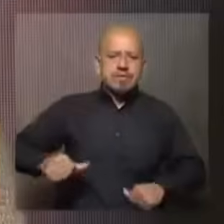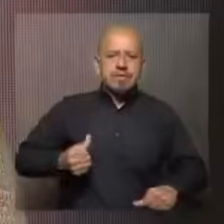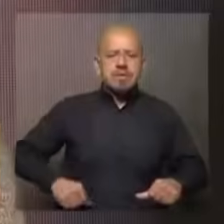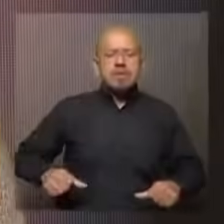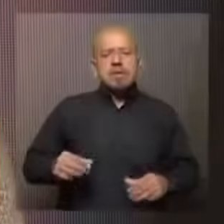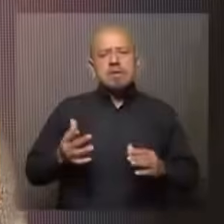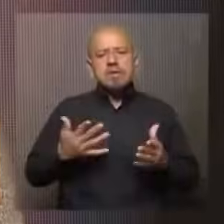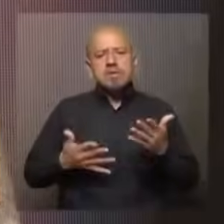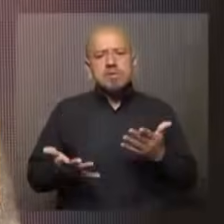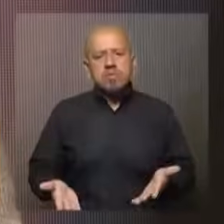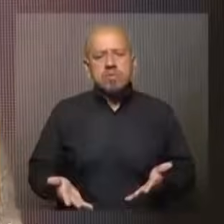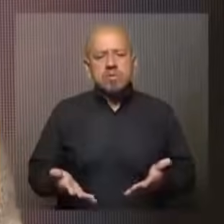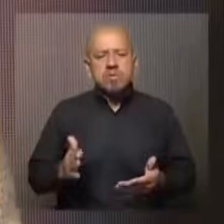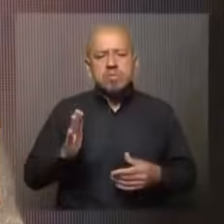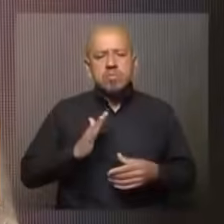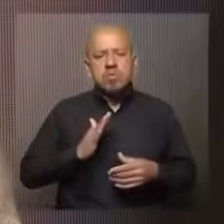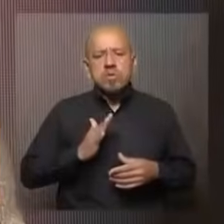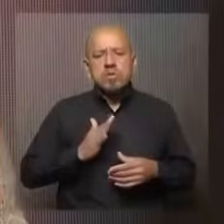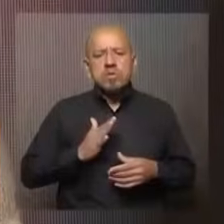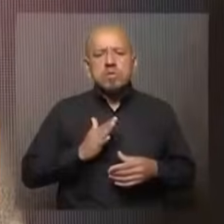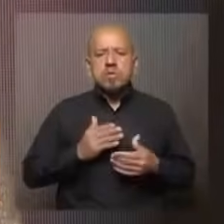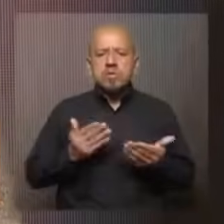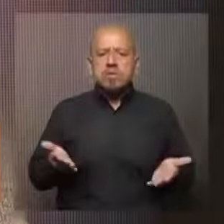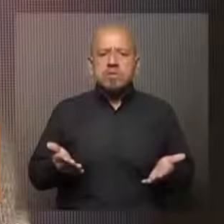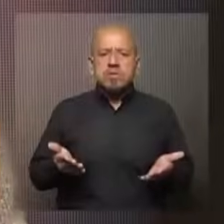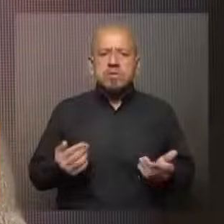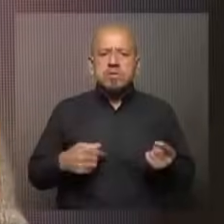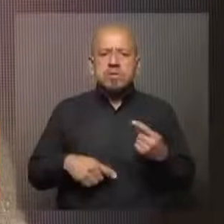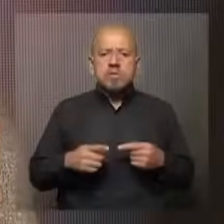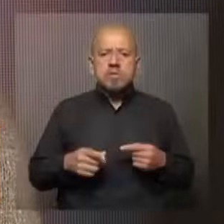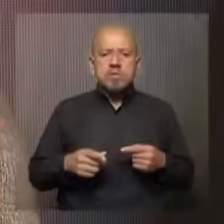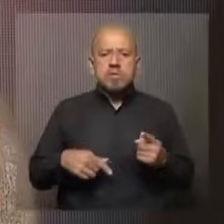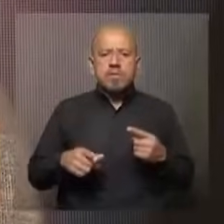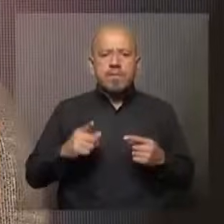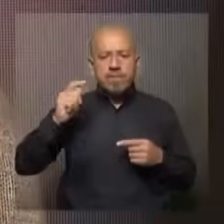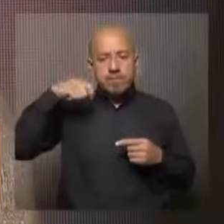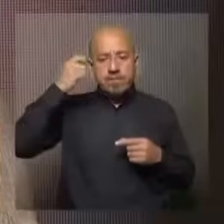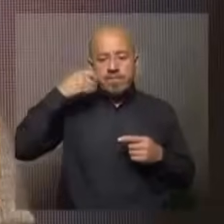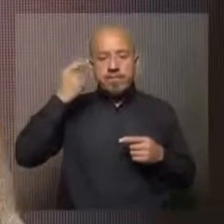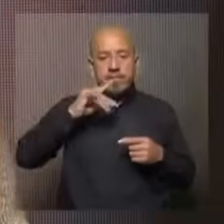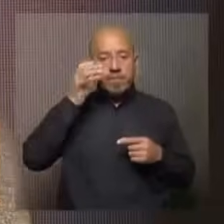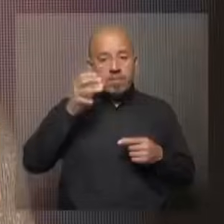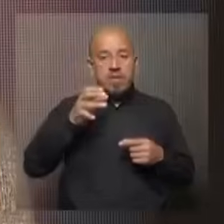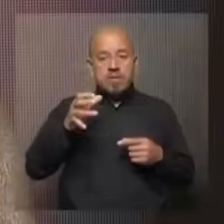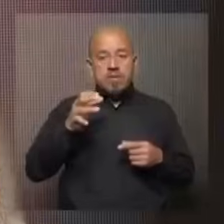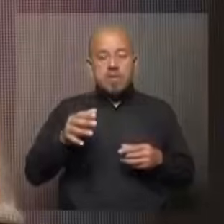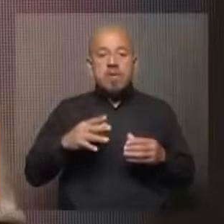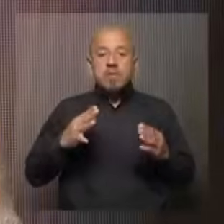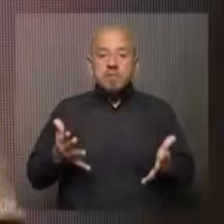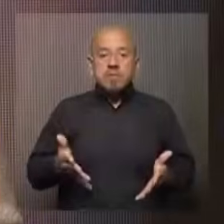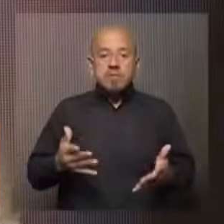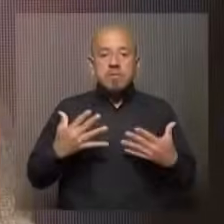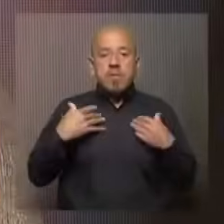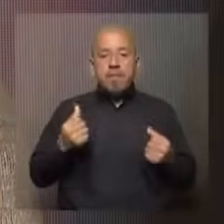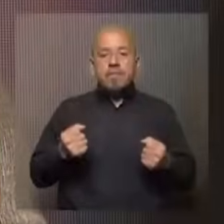Es como que las mujeres comenzamos a adentrarnos en una película de terror, en donde cada vez